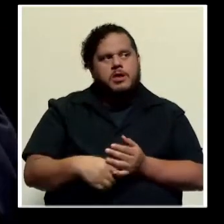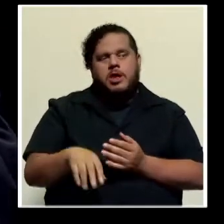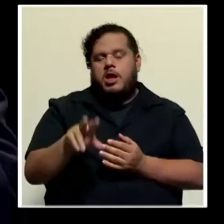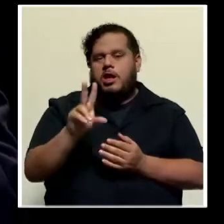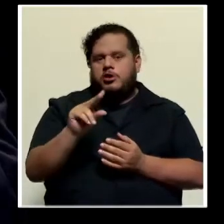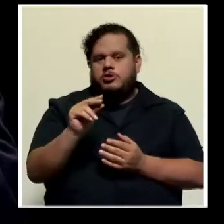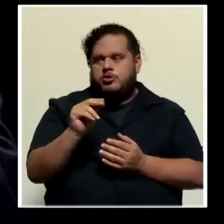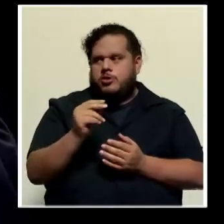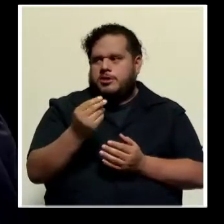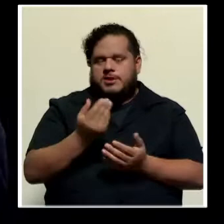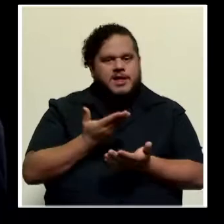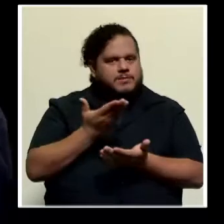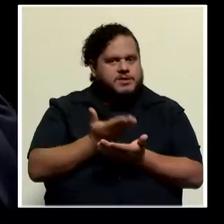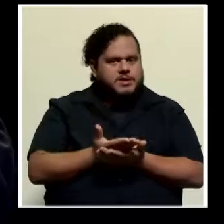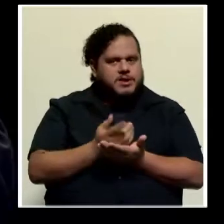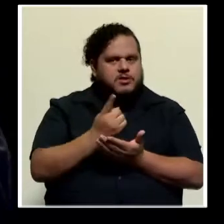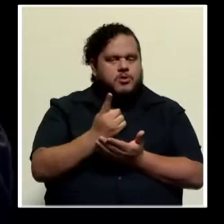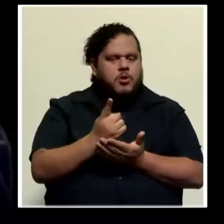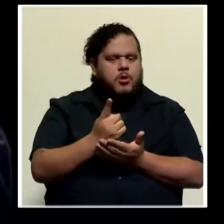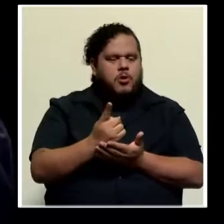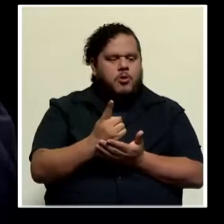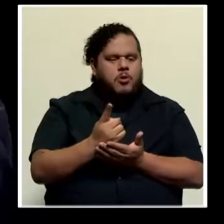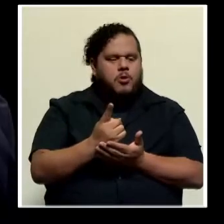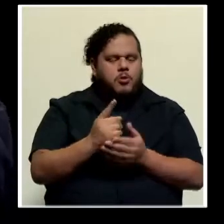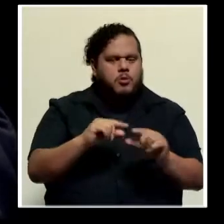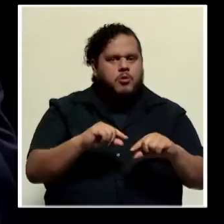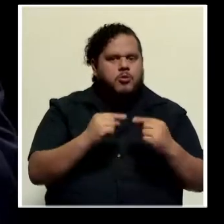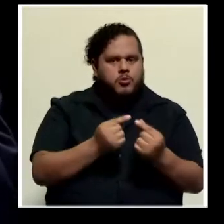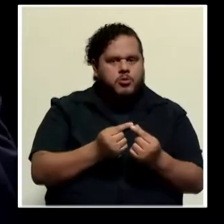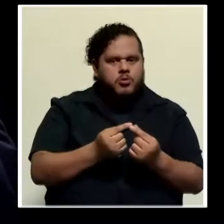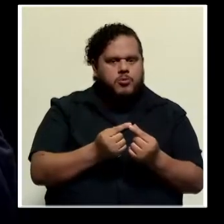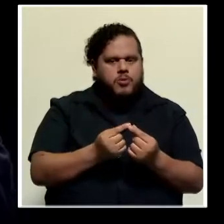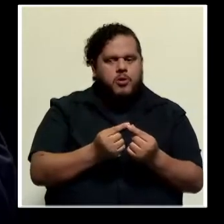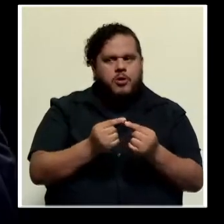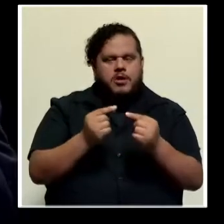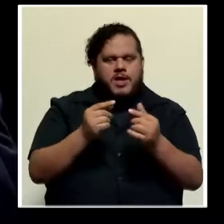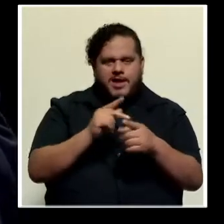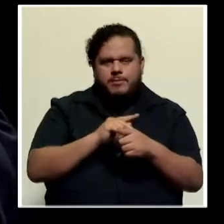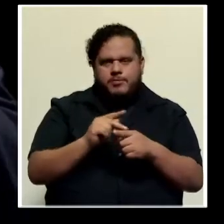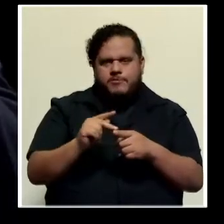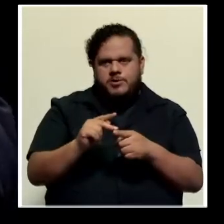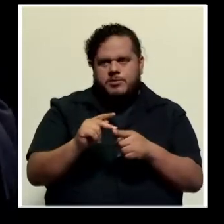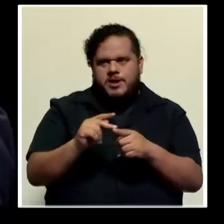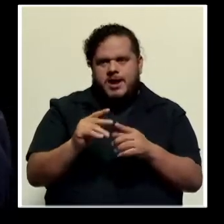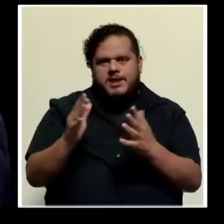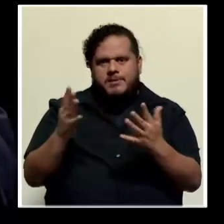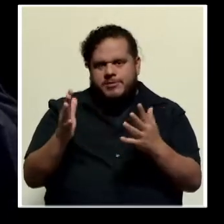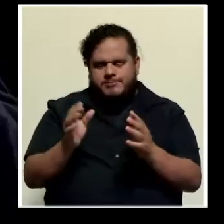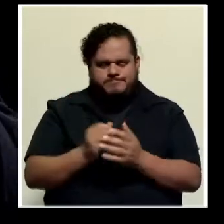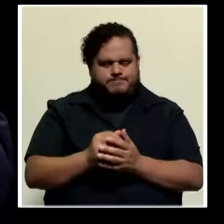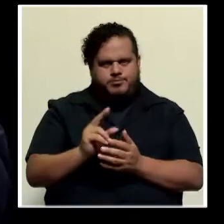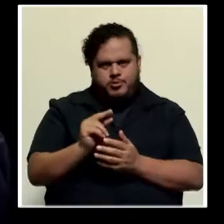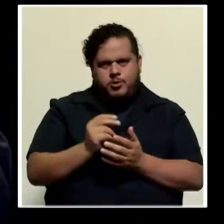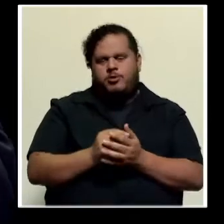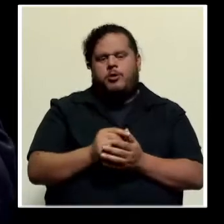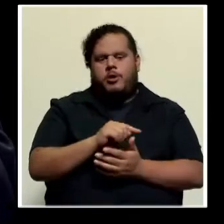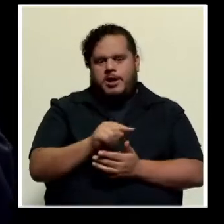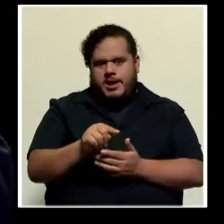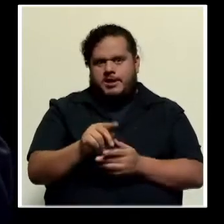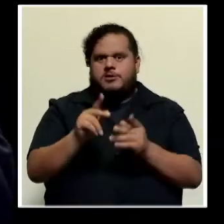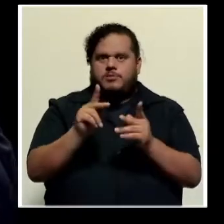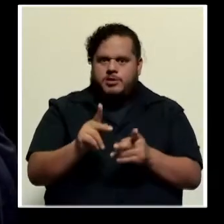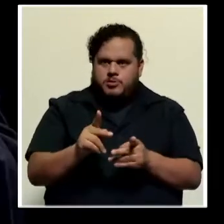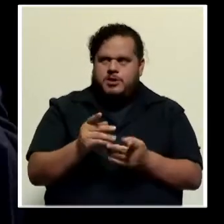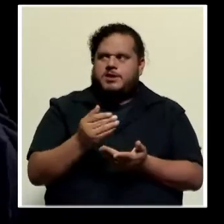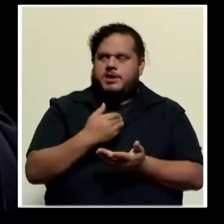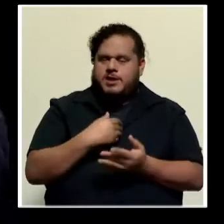no está presentando un coro de aplaudidores profesionales. es gente con su propio